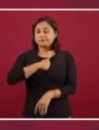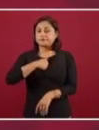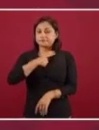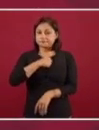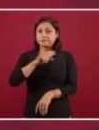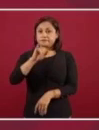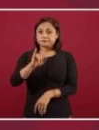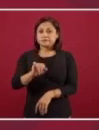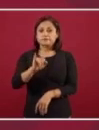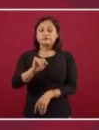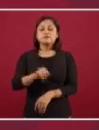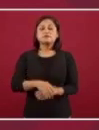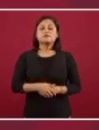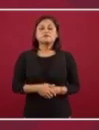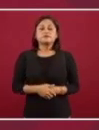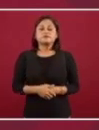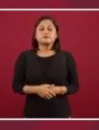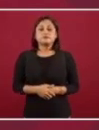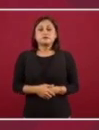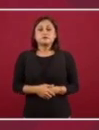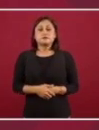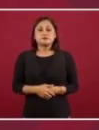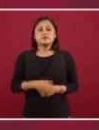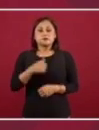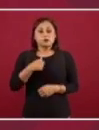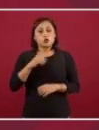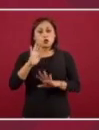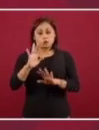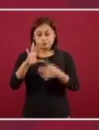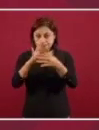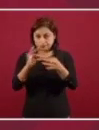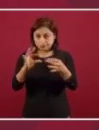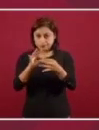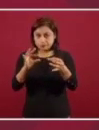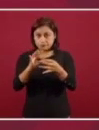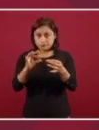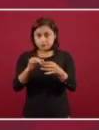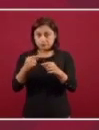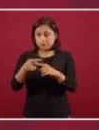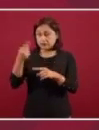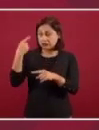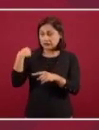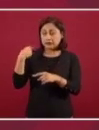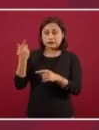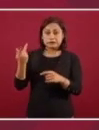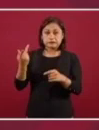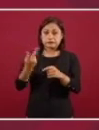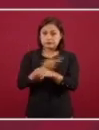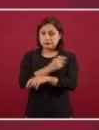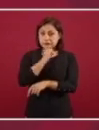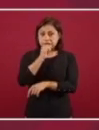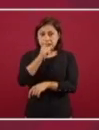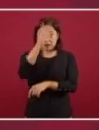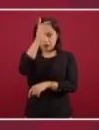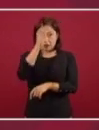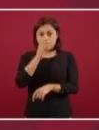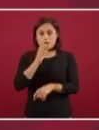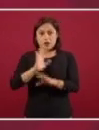Yo quiero comentarles que no había pasado esto en Coahuila, ya llevaba